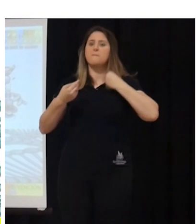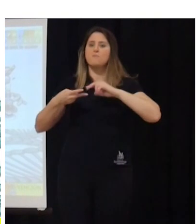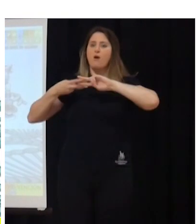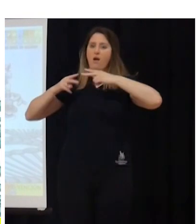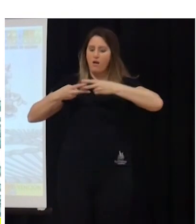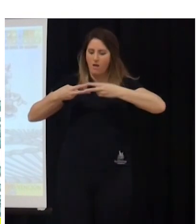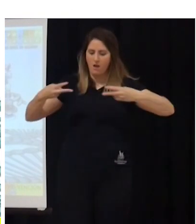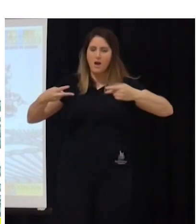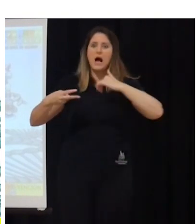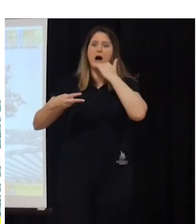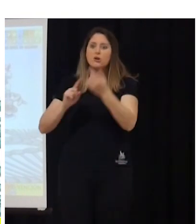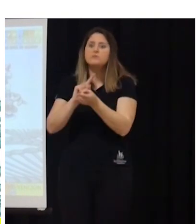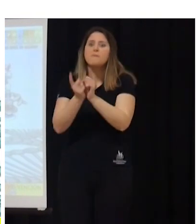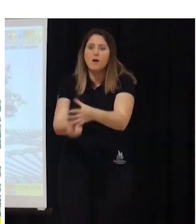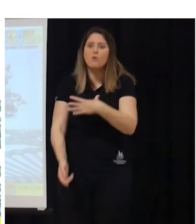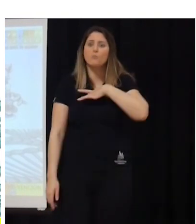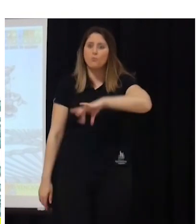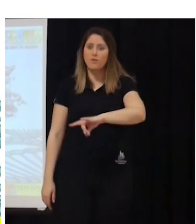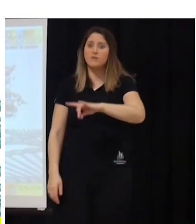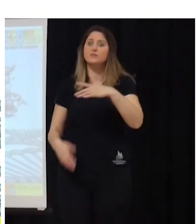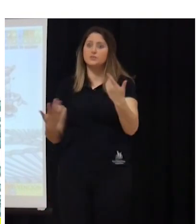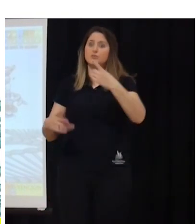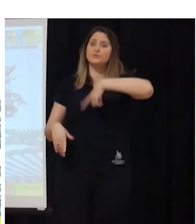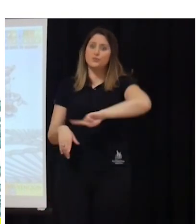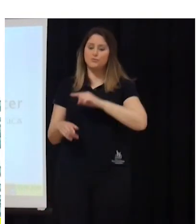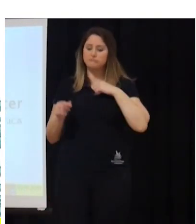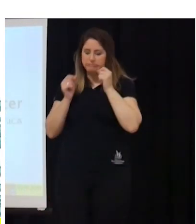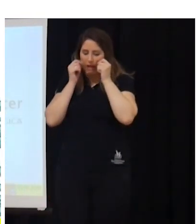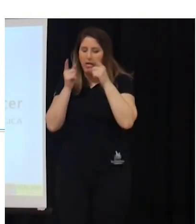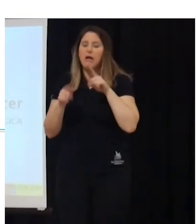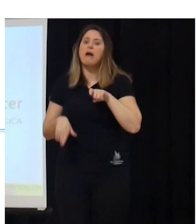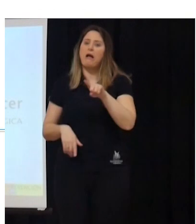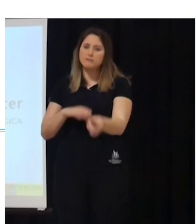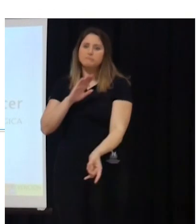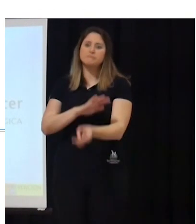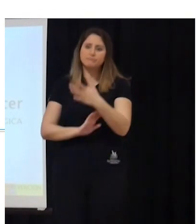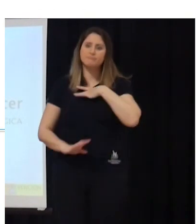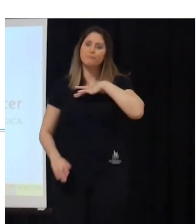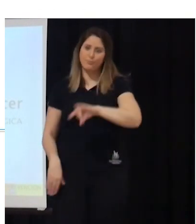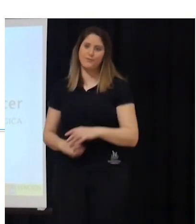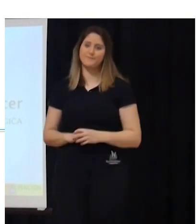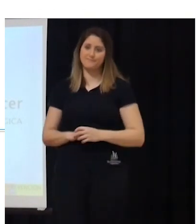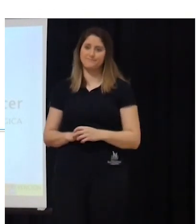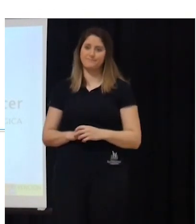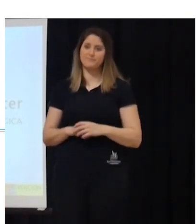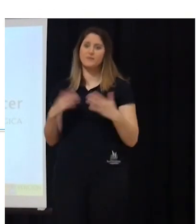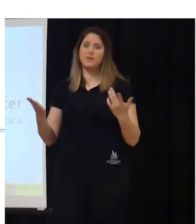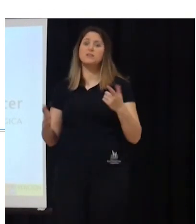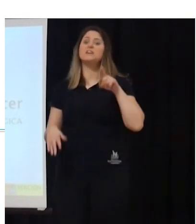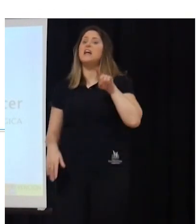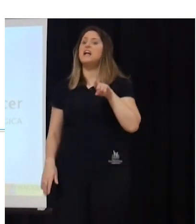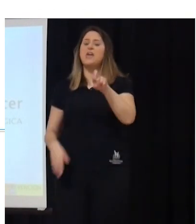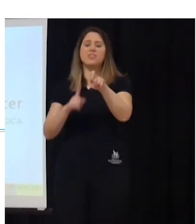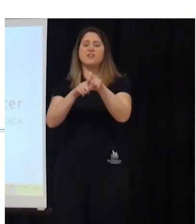genético se nos ha alterado y ese es el motivo por el cual nosotros desarrollamos un cáncer. Es verdad que el cáncer no